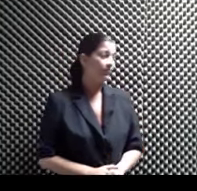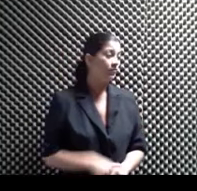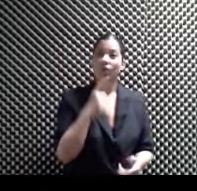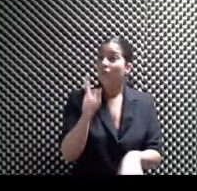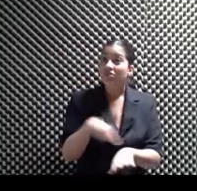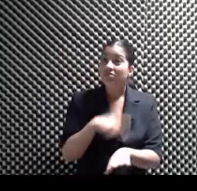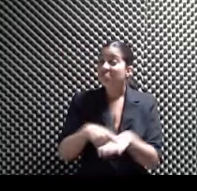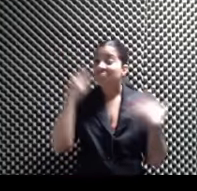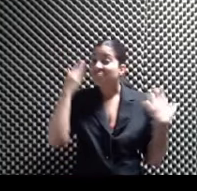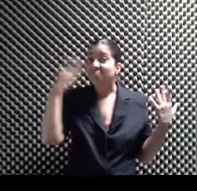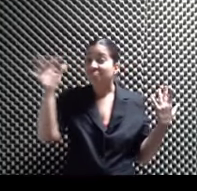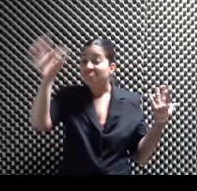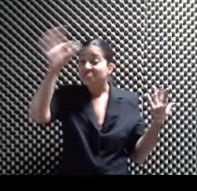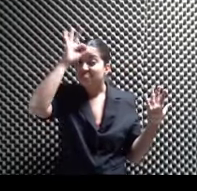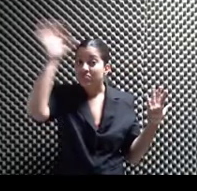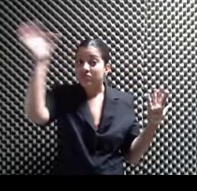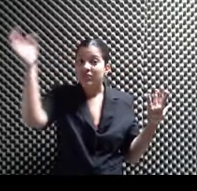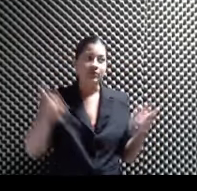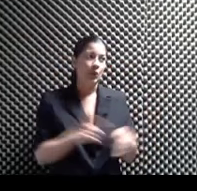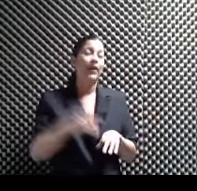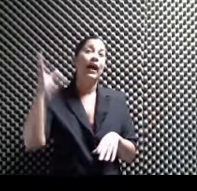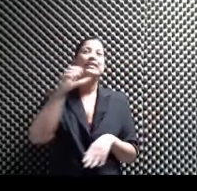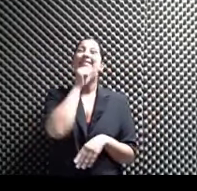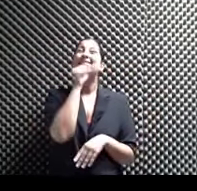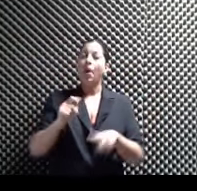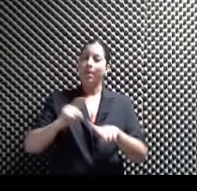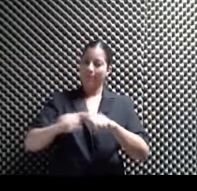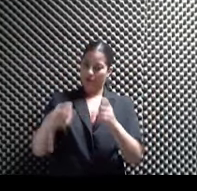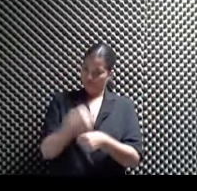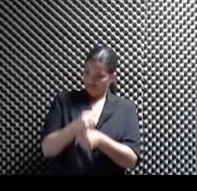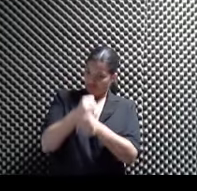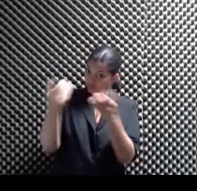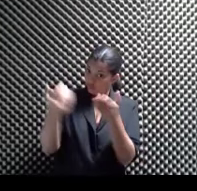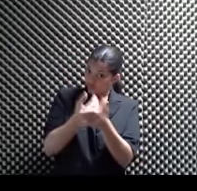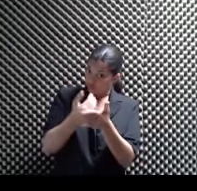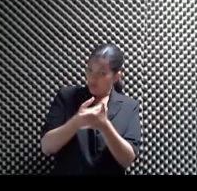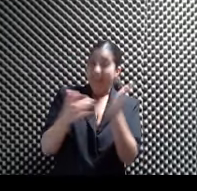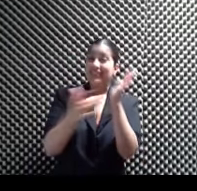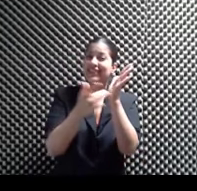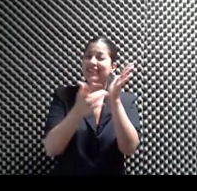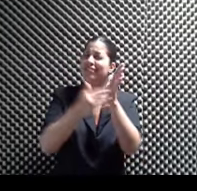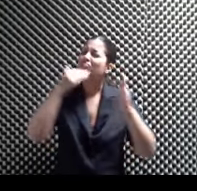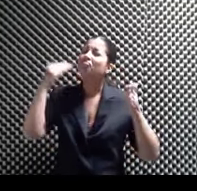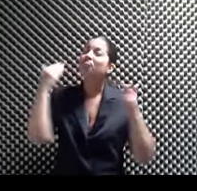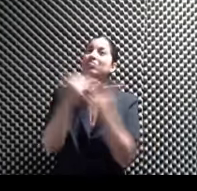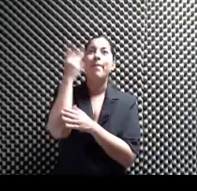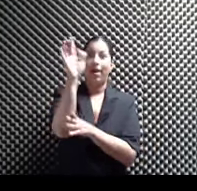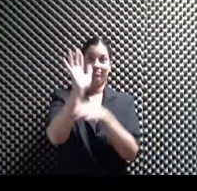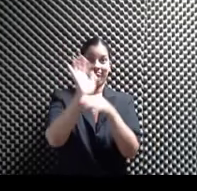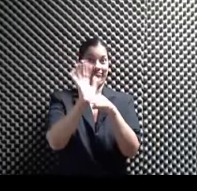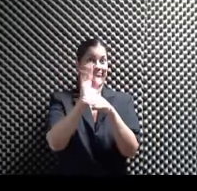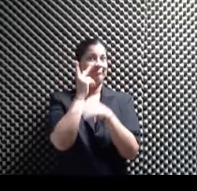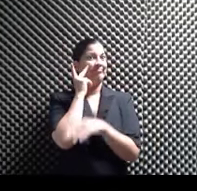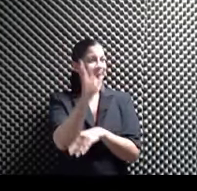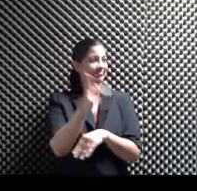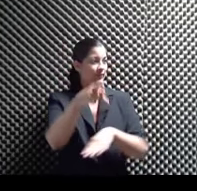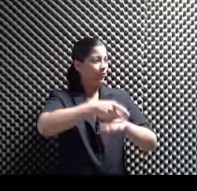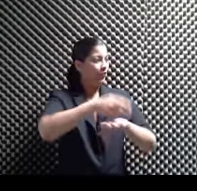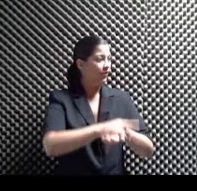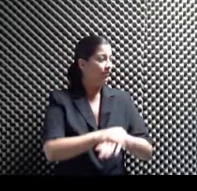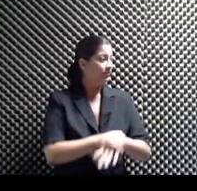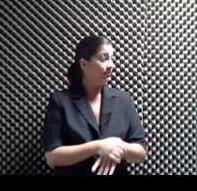Era un teatro viejo Con mucha historia Y lo han remodelado Y dicen que La mejor tecnología Para ver una película Ahora En Puerto Rico Vamos para